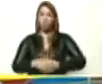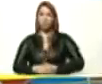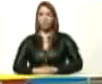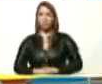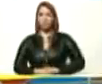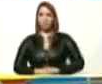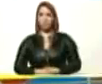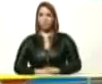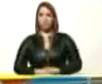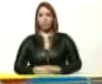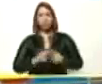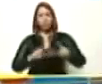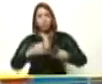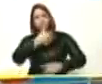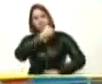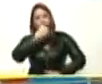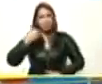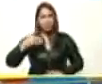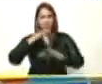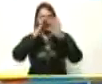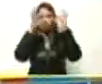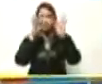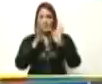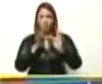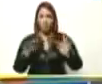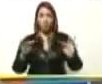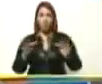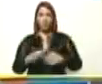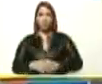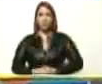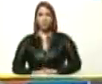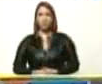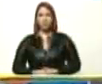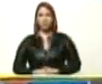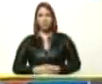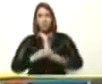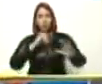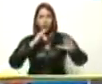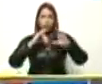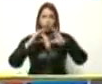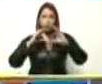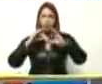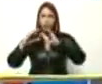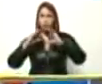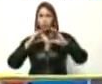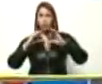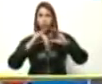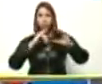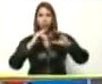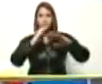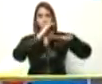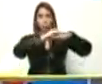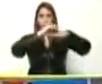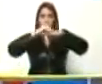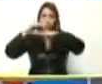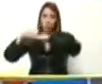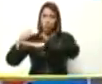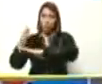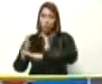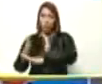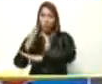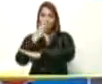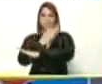y para mejorar, los mecanismos, de comunicación, de alerta temprana,